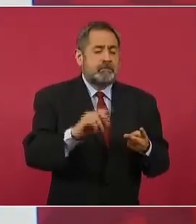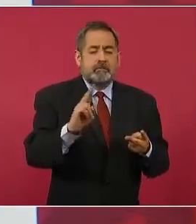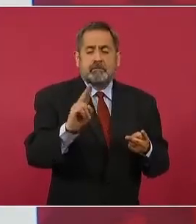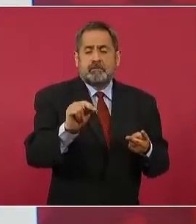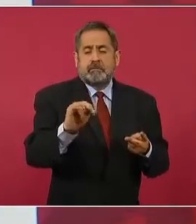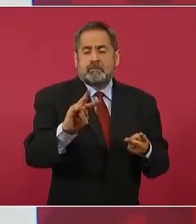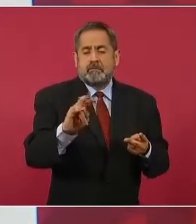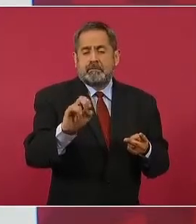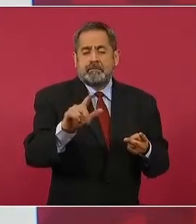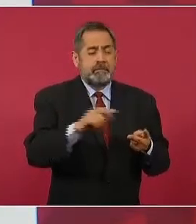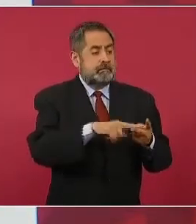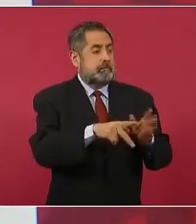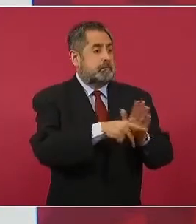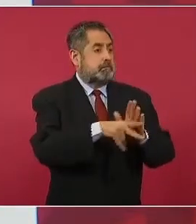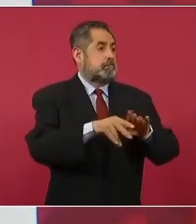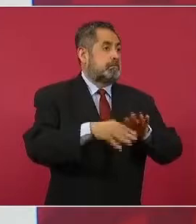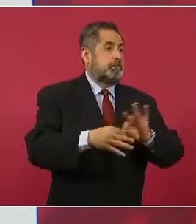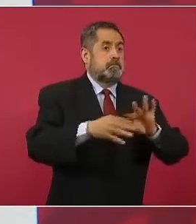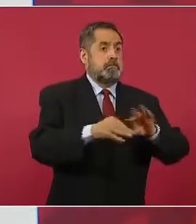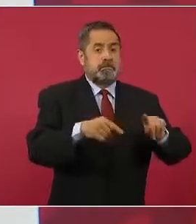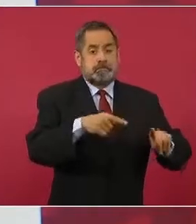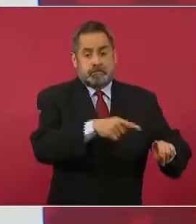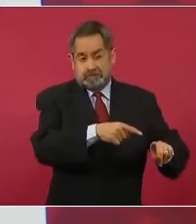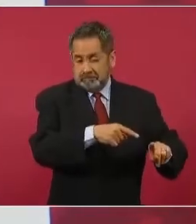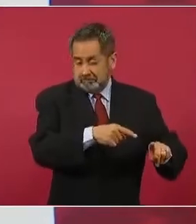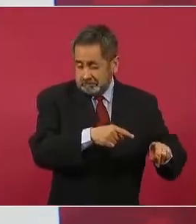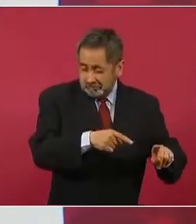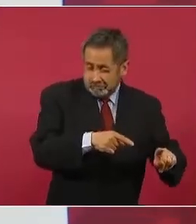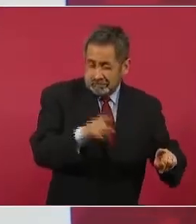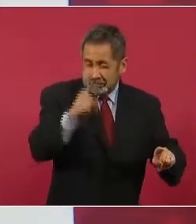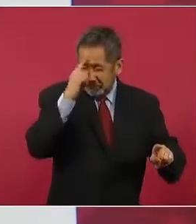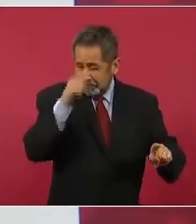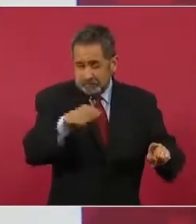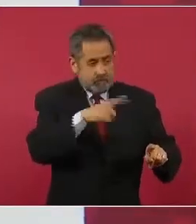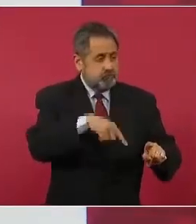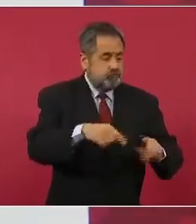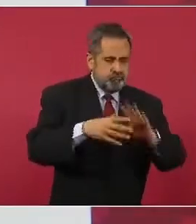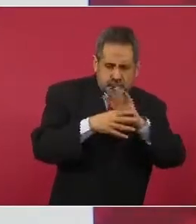887,000 personas. Y esto